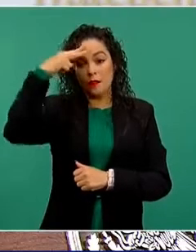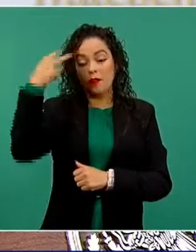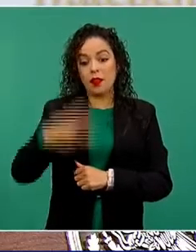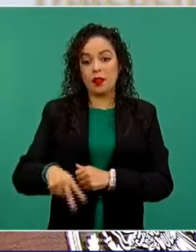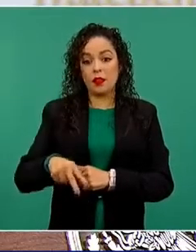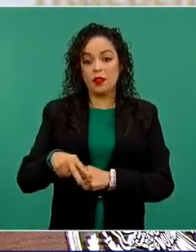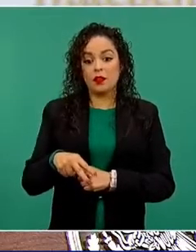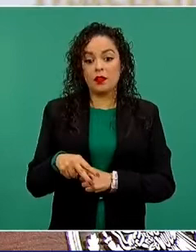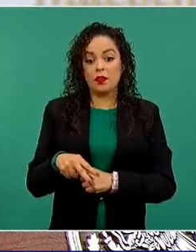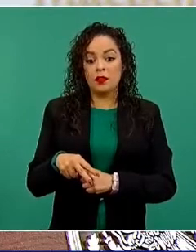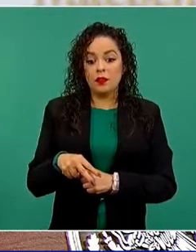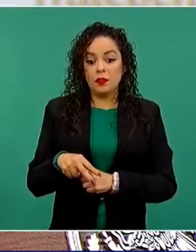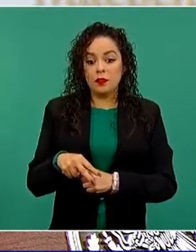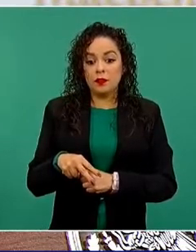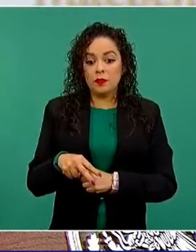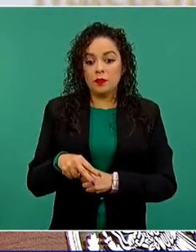gobierno,